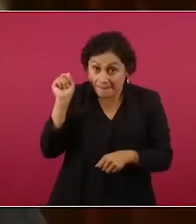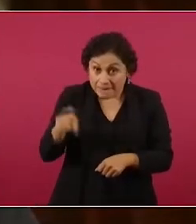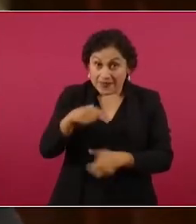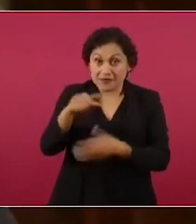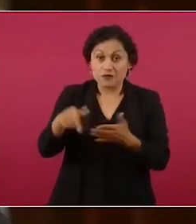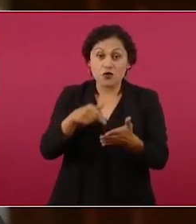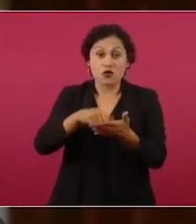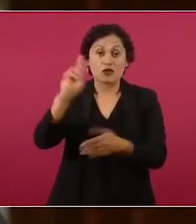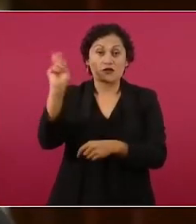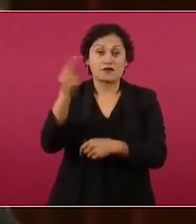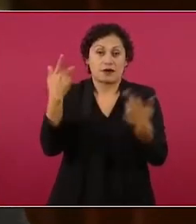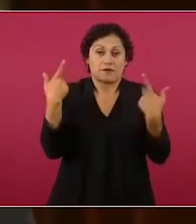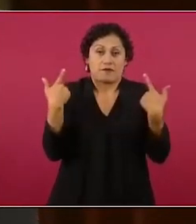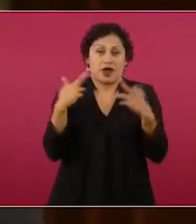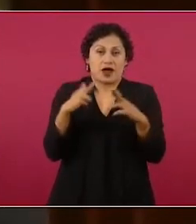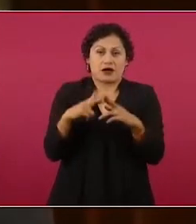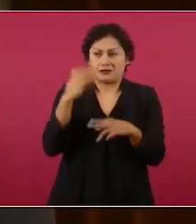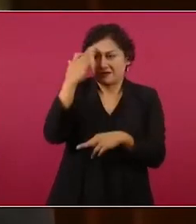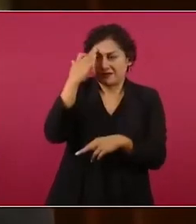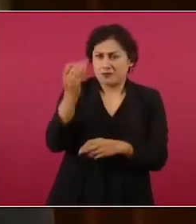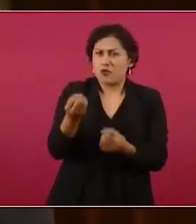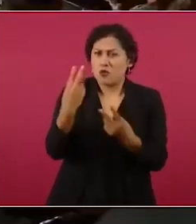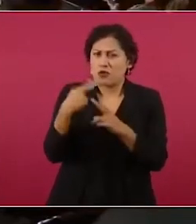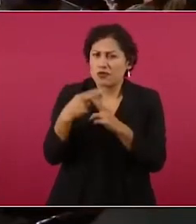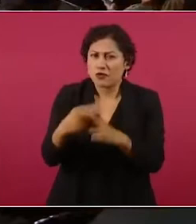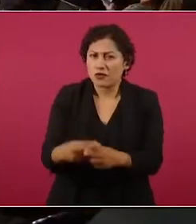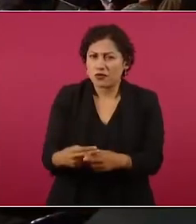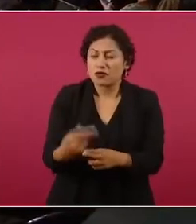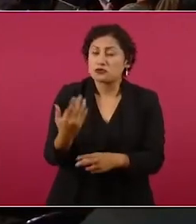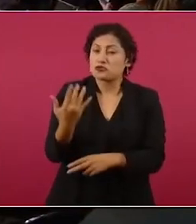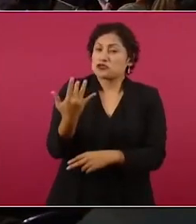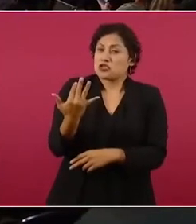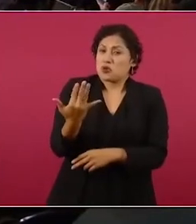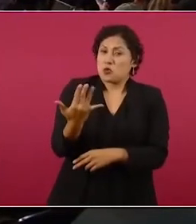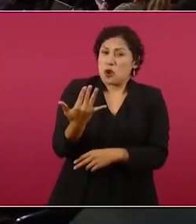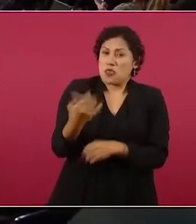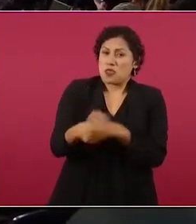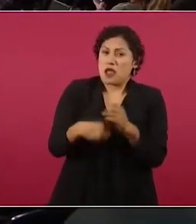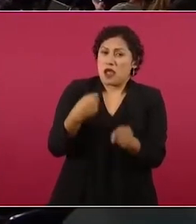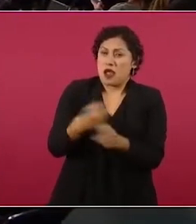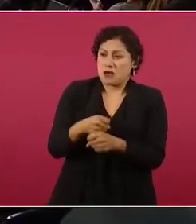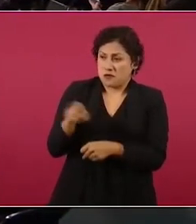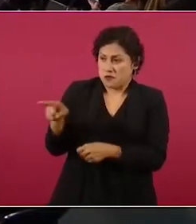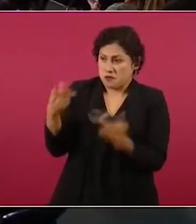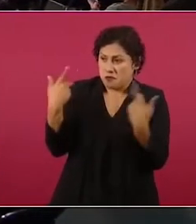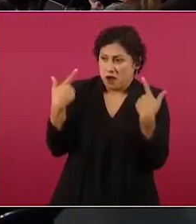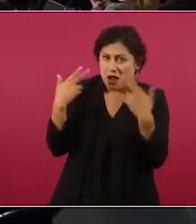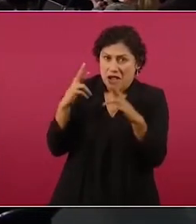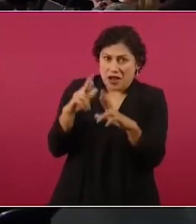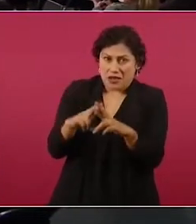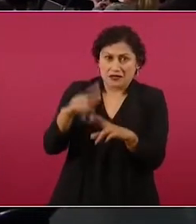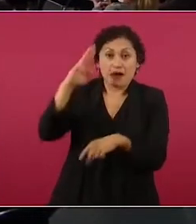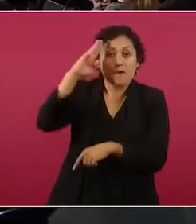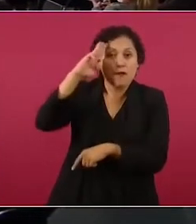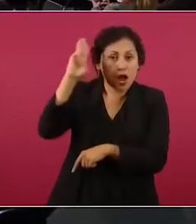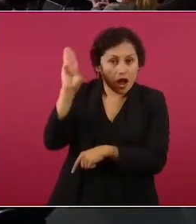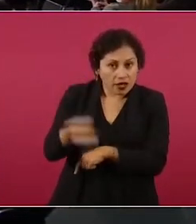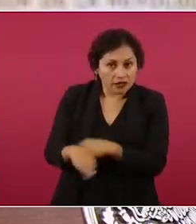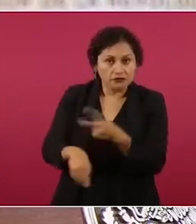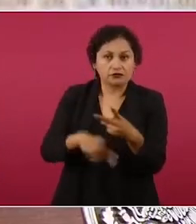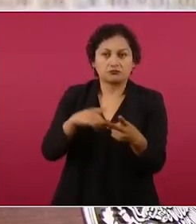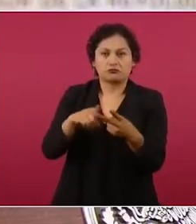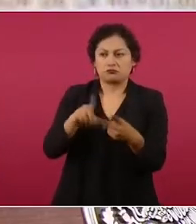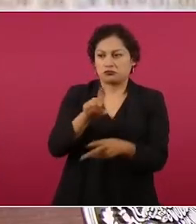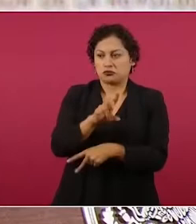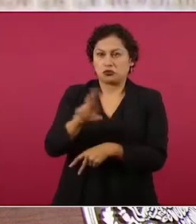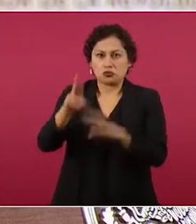50. Maestra. ¿Sí? Y doctora en historia.